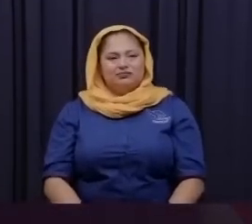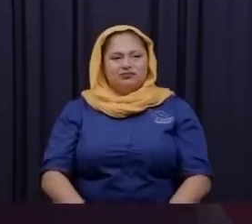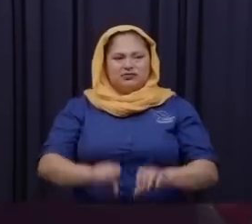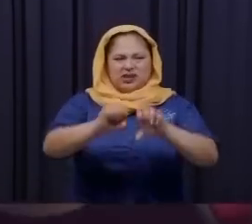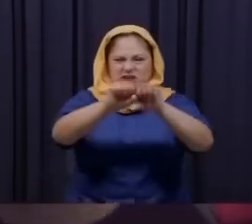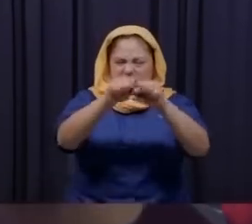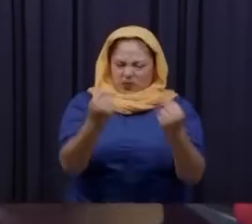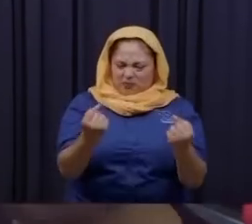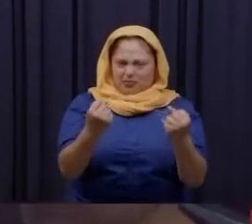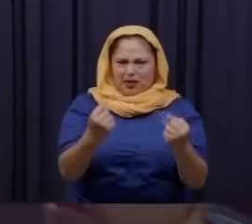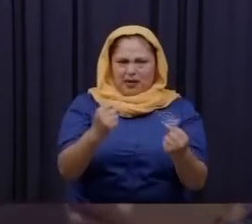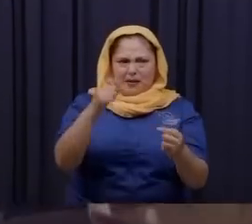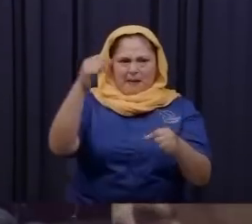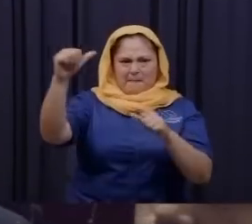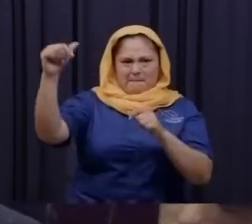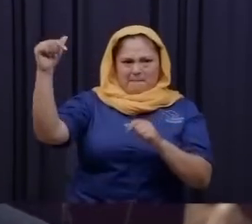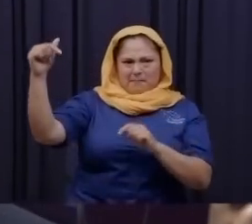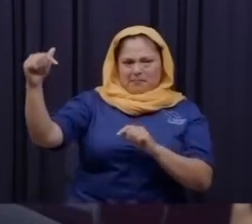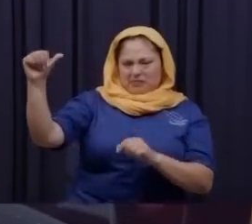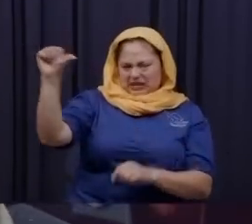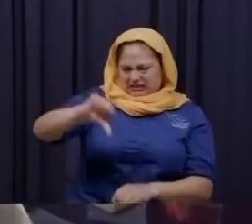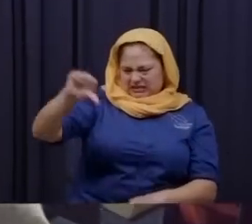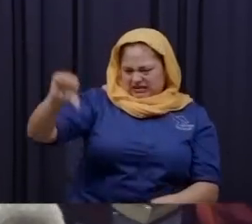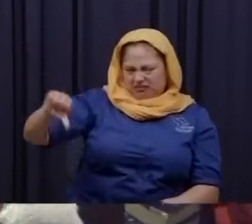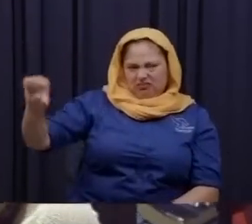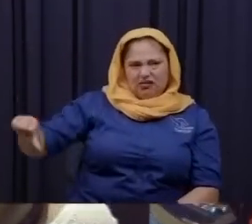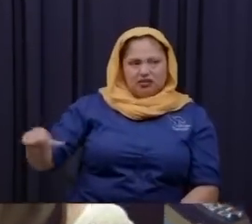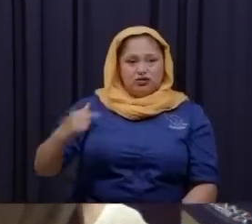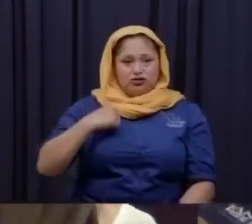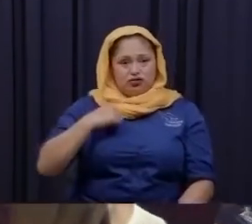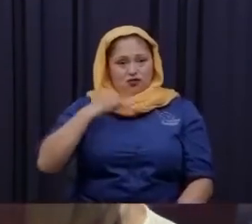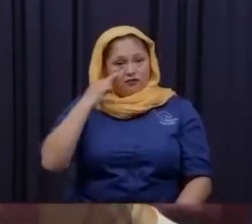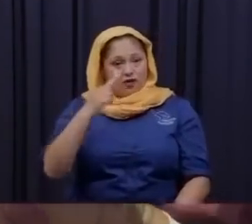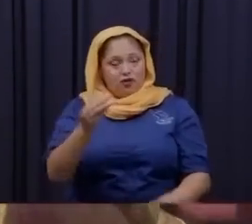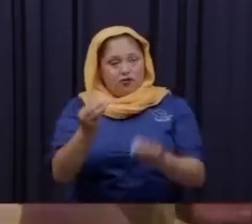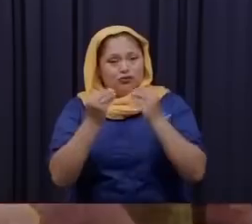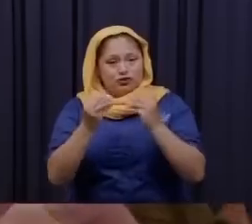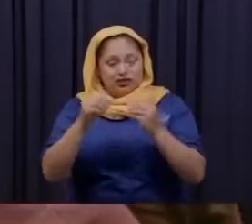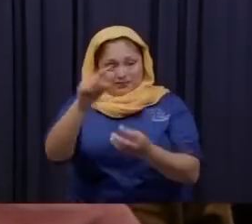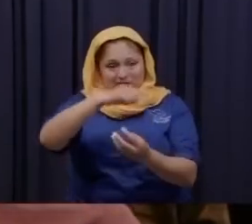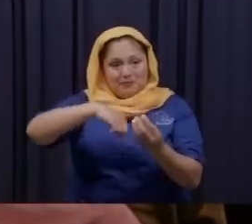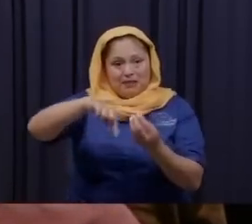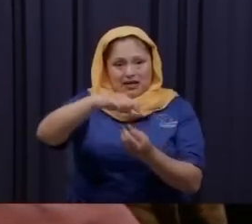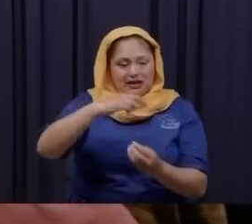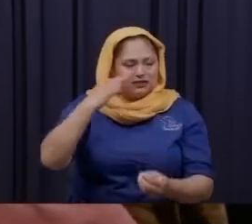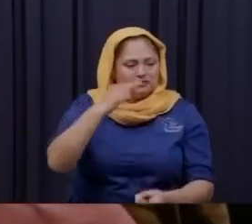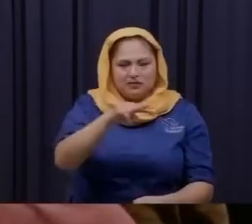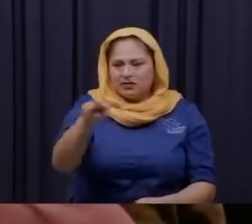Rompa maldiciones. Veo muchos hogares, veo muchas familias.